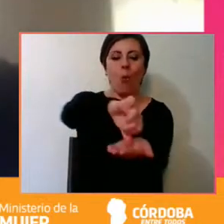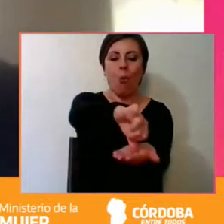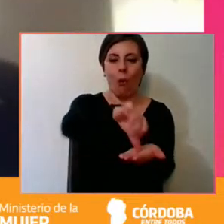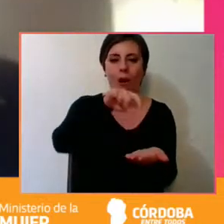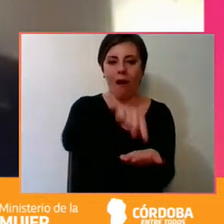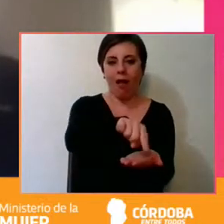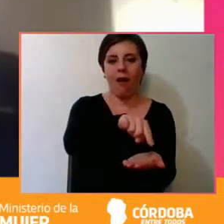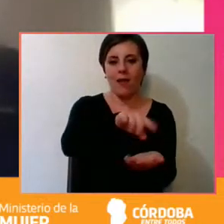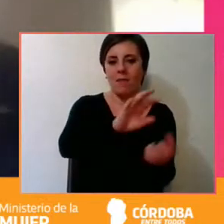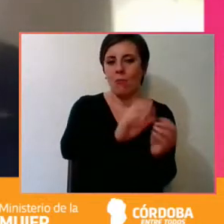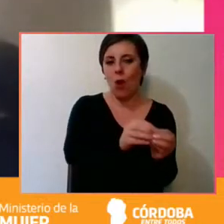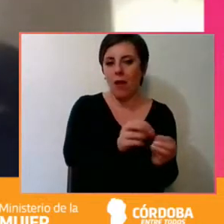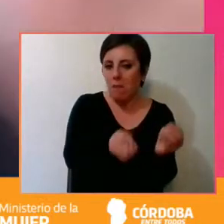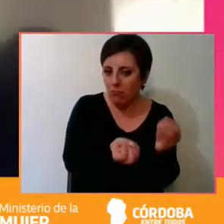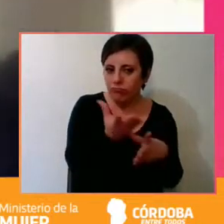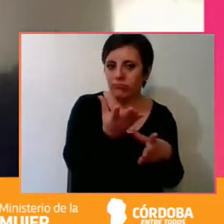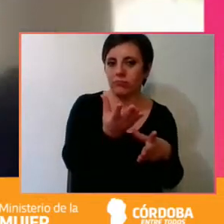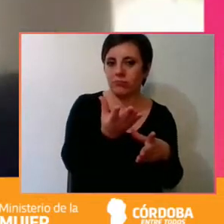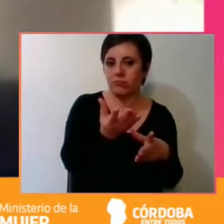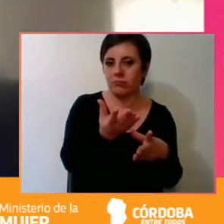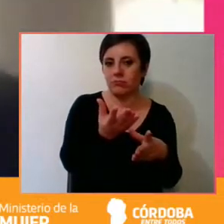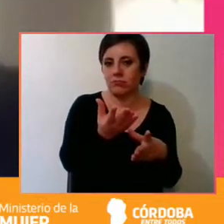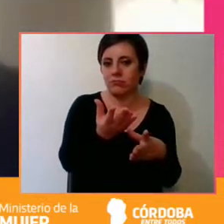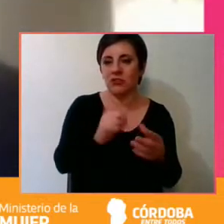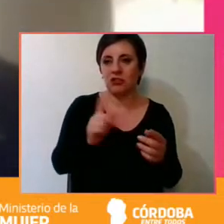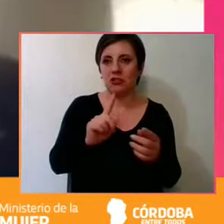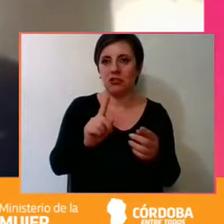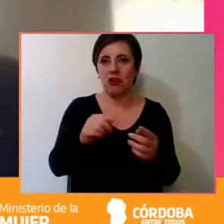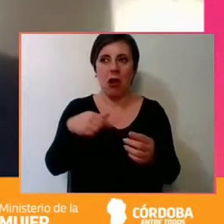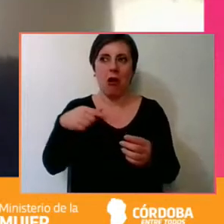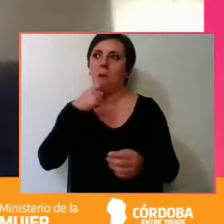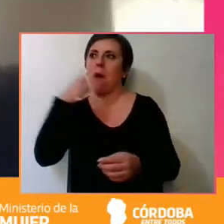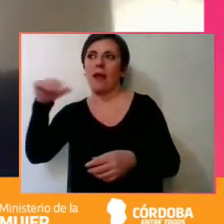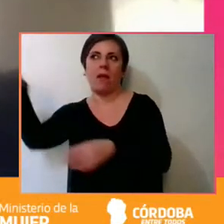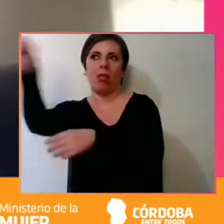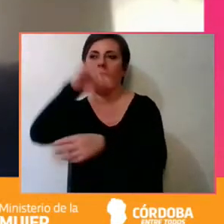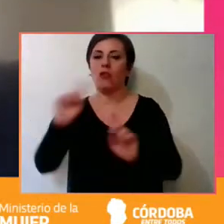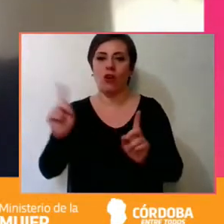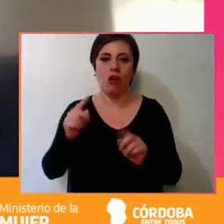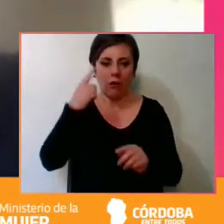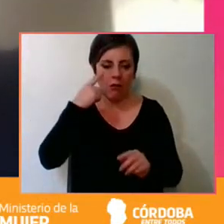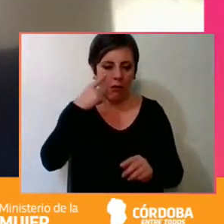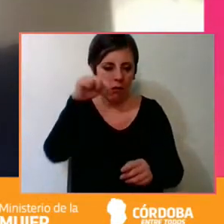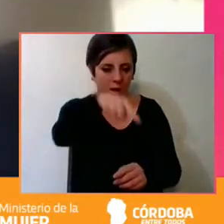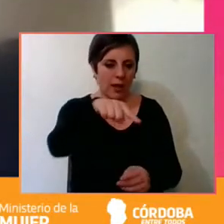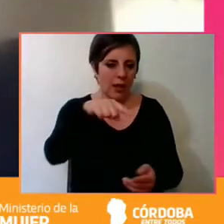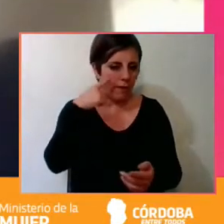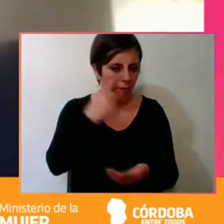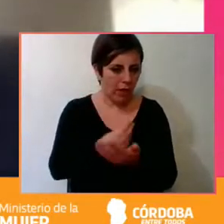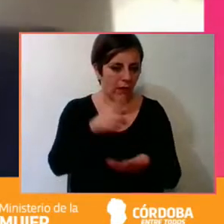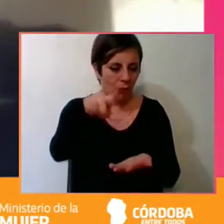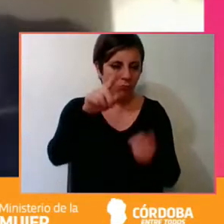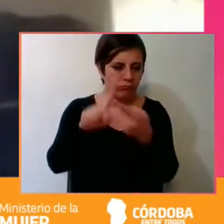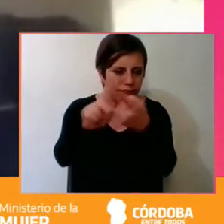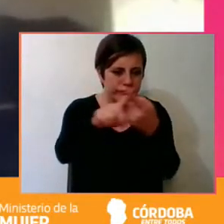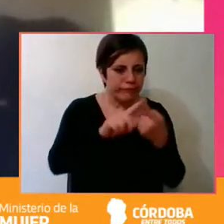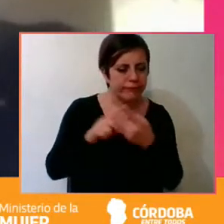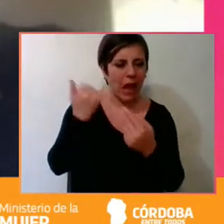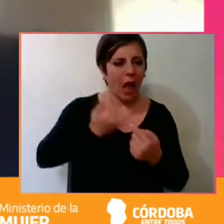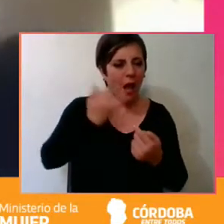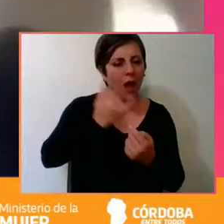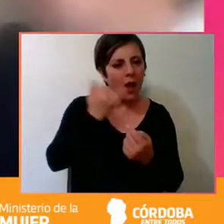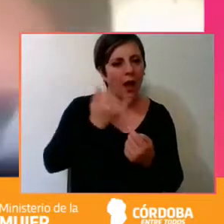producen en el cloud, se producen en el territorio donde vivimos, donde nos relacionamos. Y